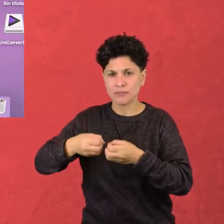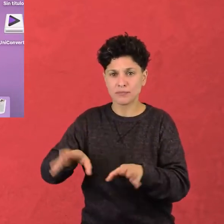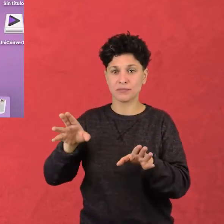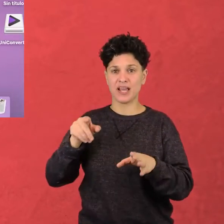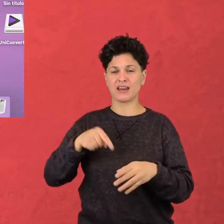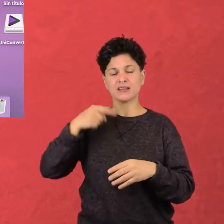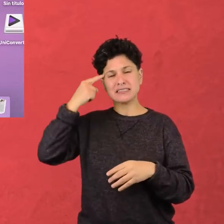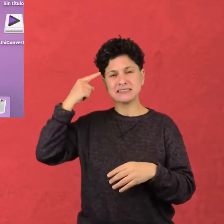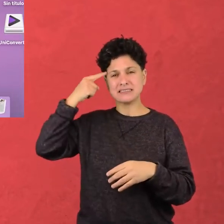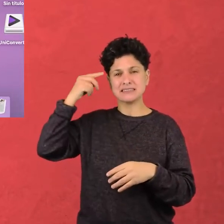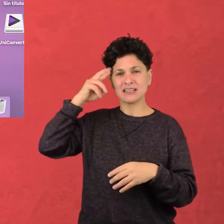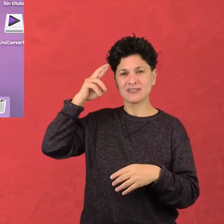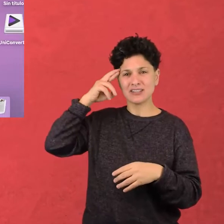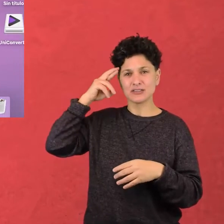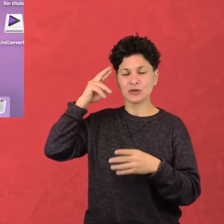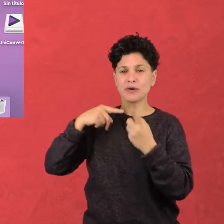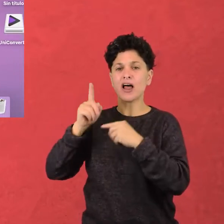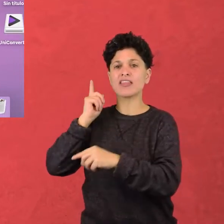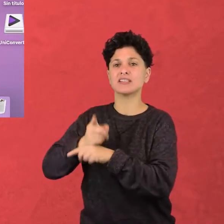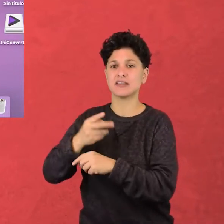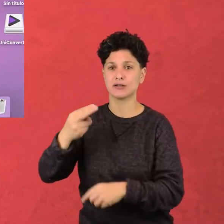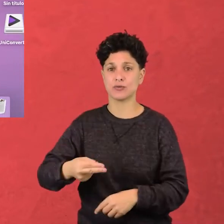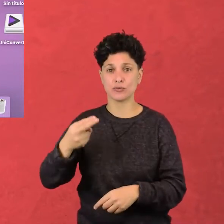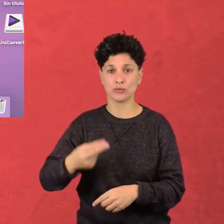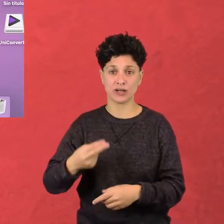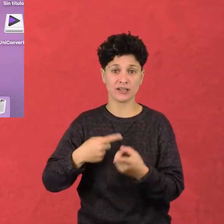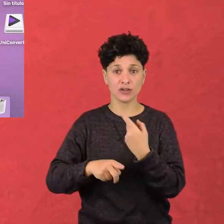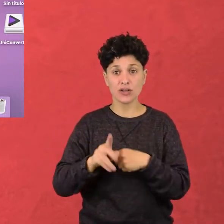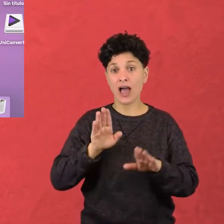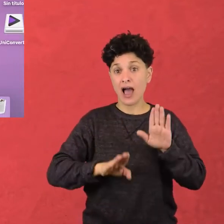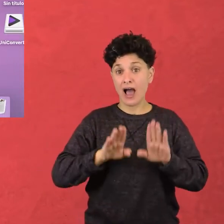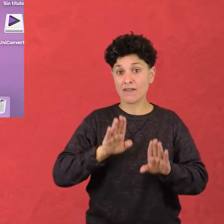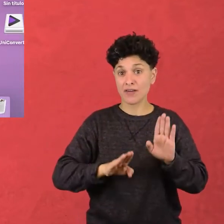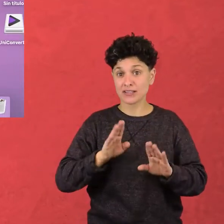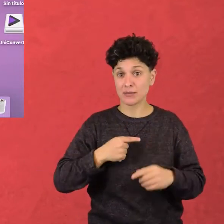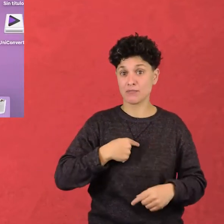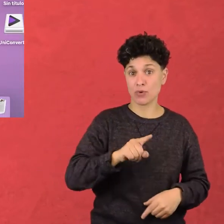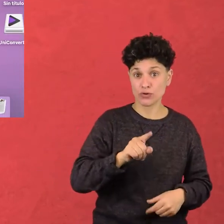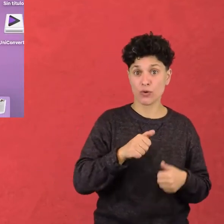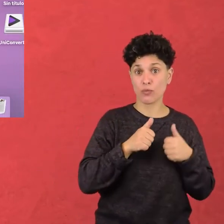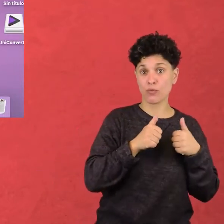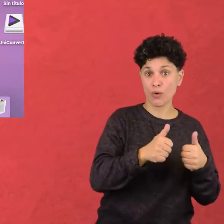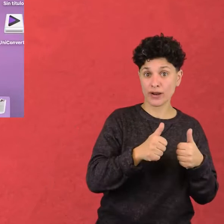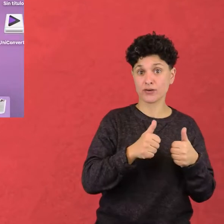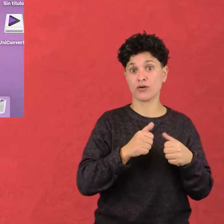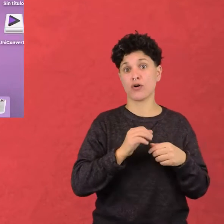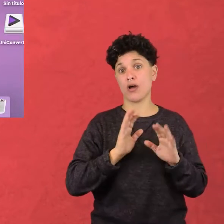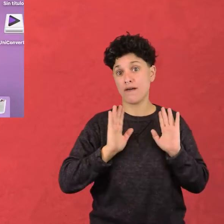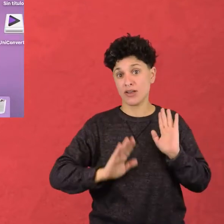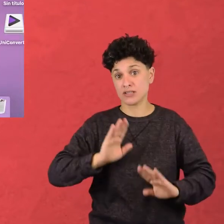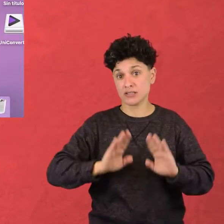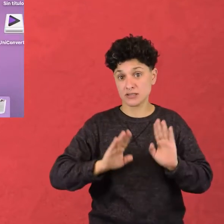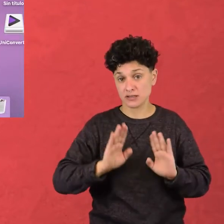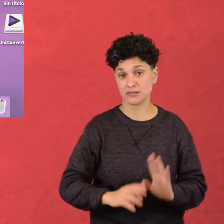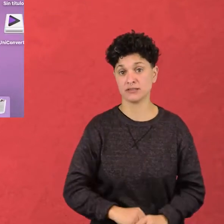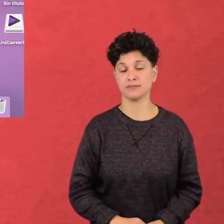tiempo premeditando sin tomar una decisión. Entonces, a veces un poco de impulsividad puede ser muy